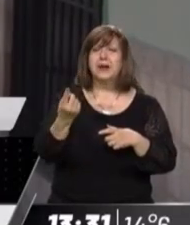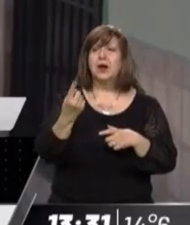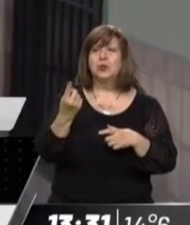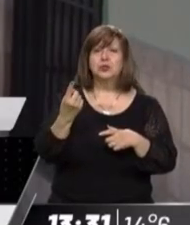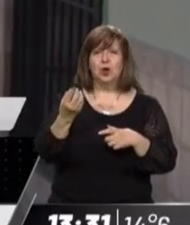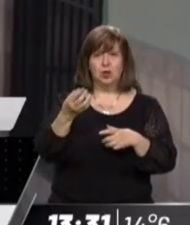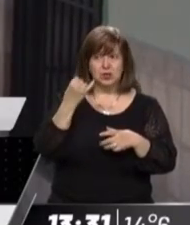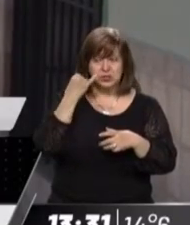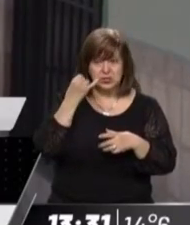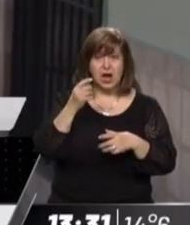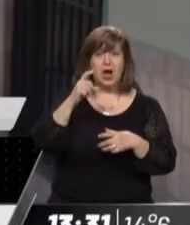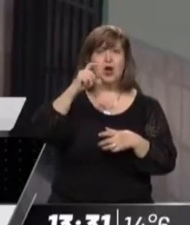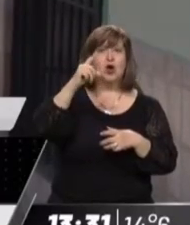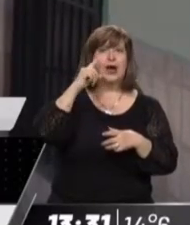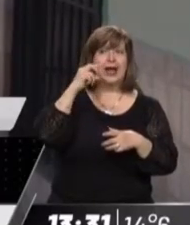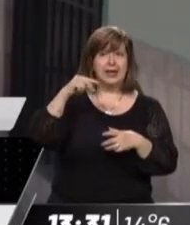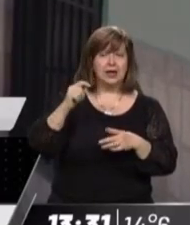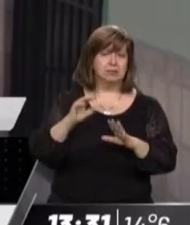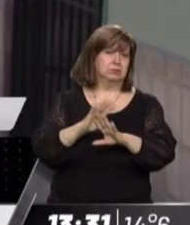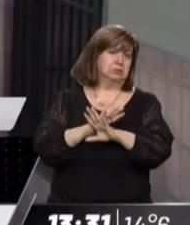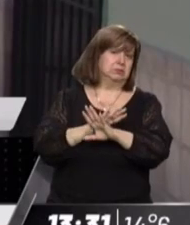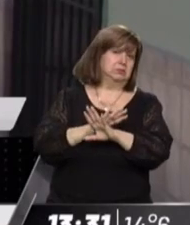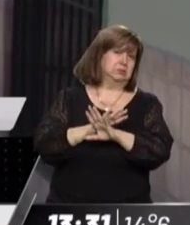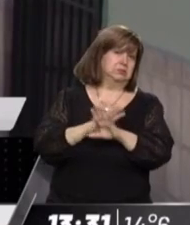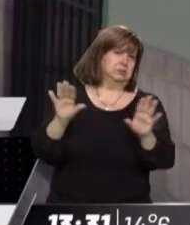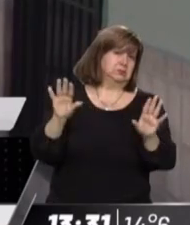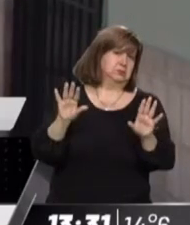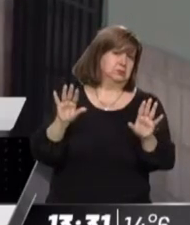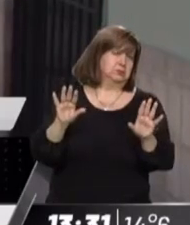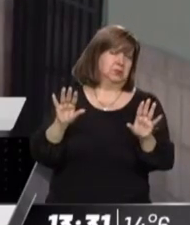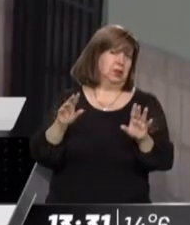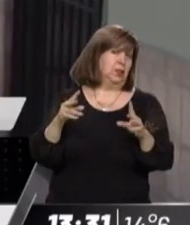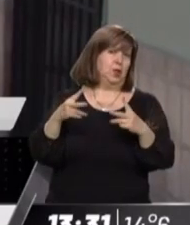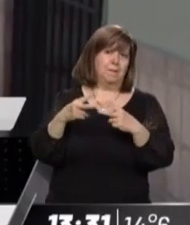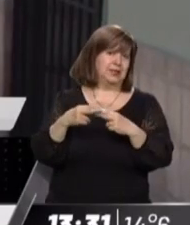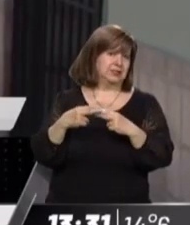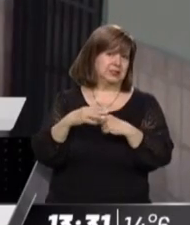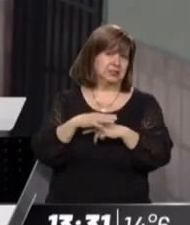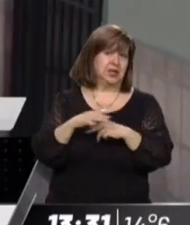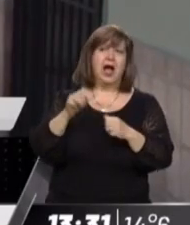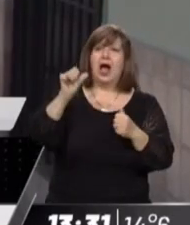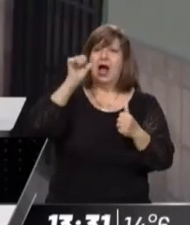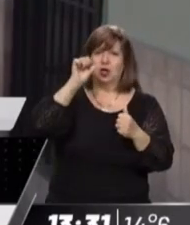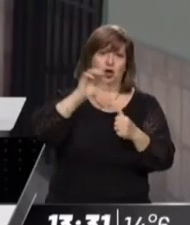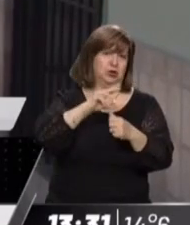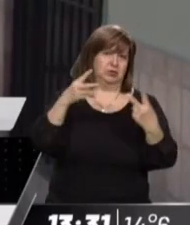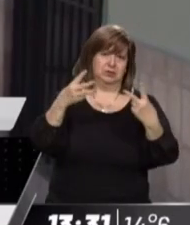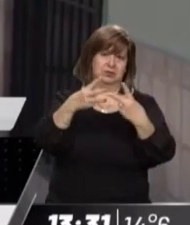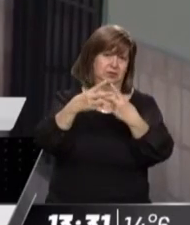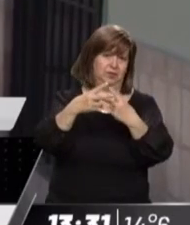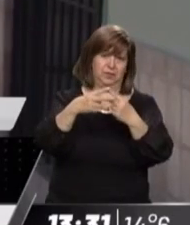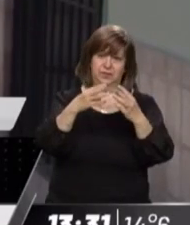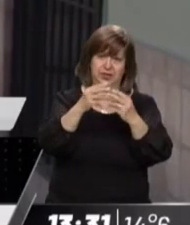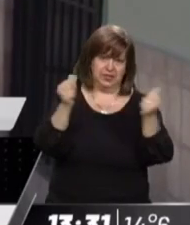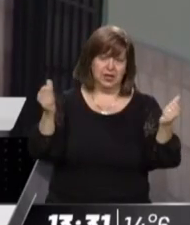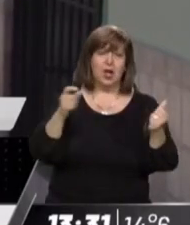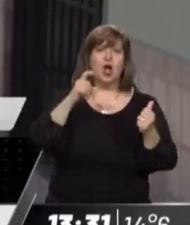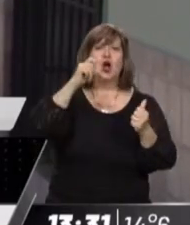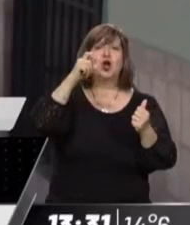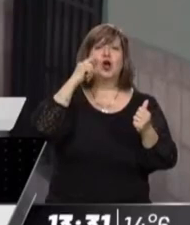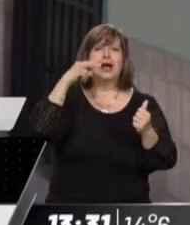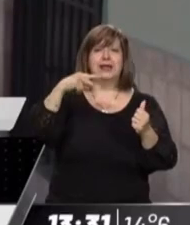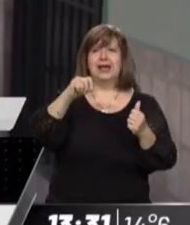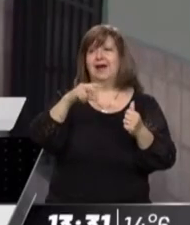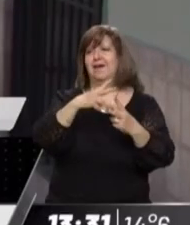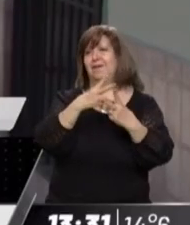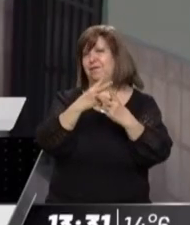¿no? Solamente sí fumo cigarrillos, pero no consumo alcohol, no consumo cocaína.